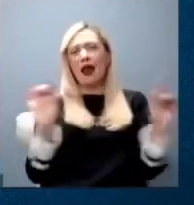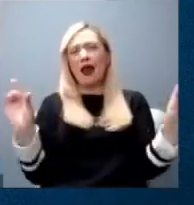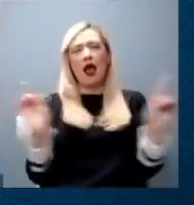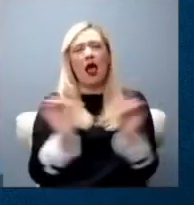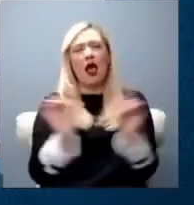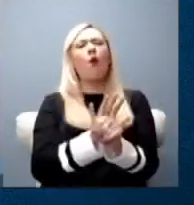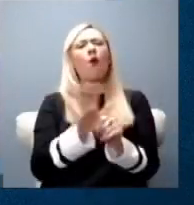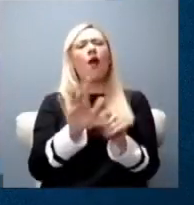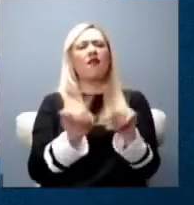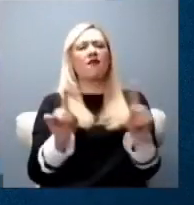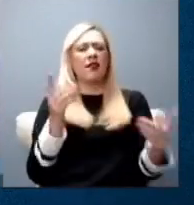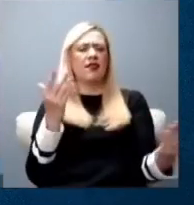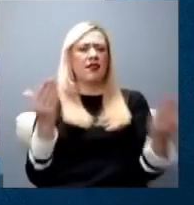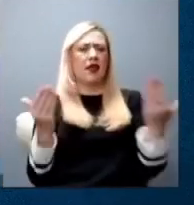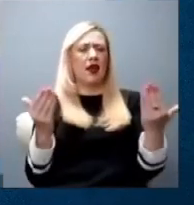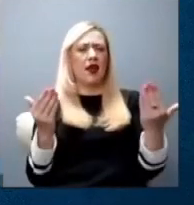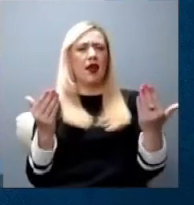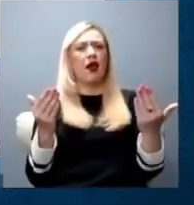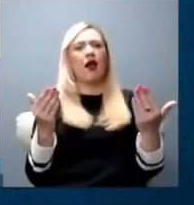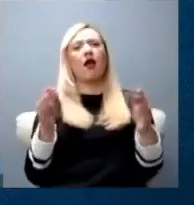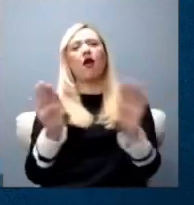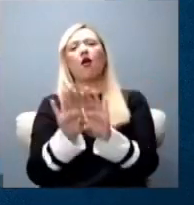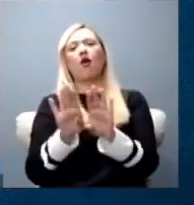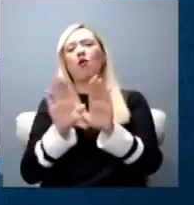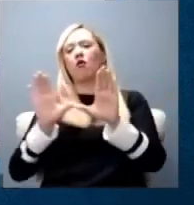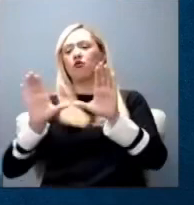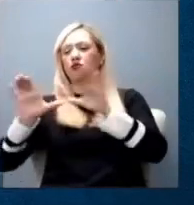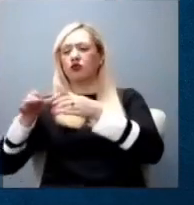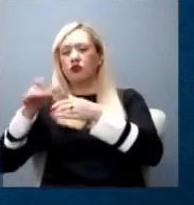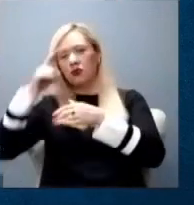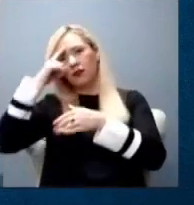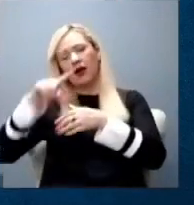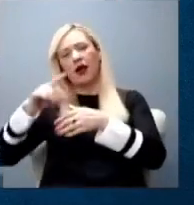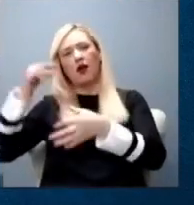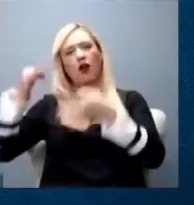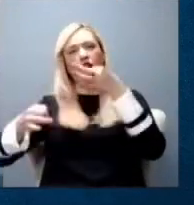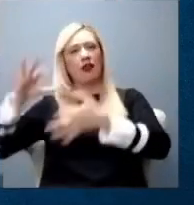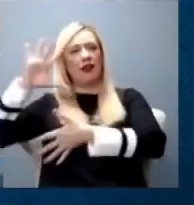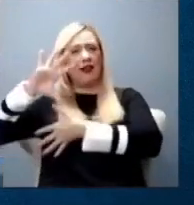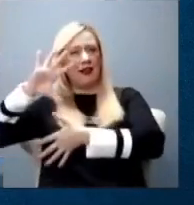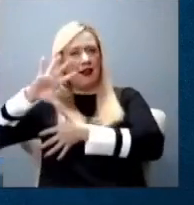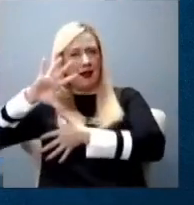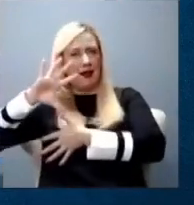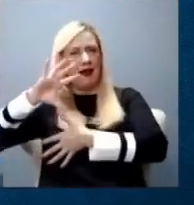la diferencia entre las funciones consultiva y contenciosa, por ejemplo, la Corte Interamericana o el Sistema